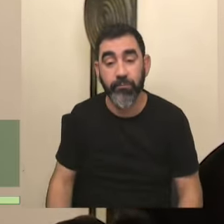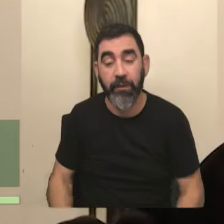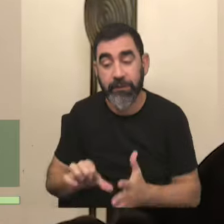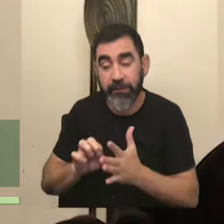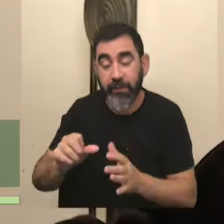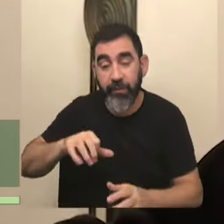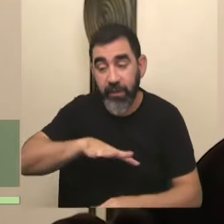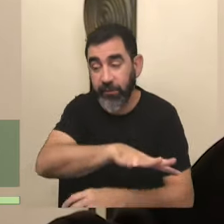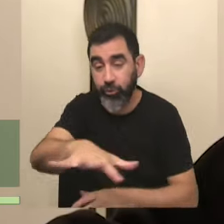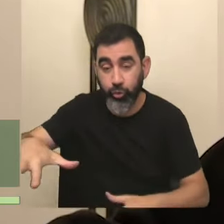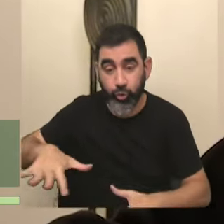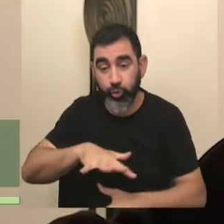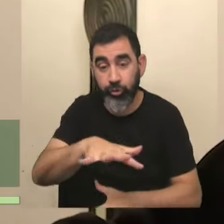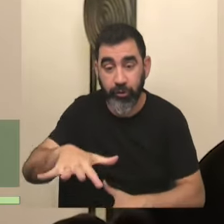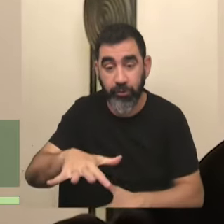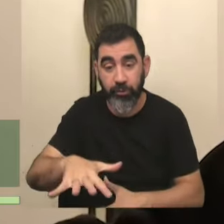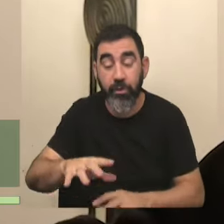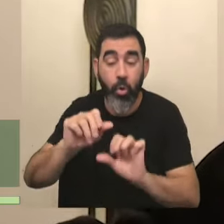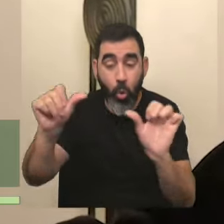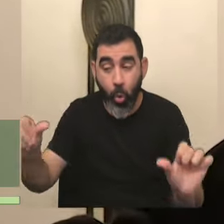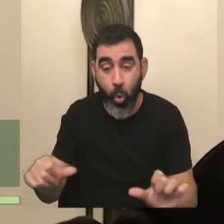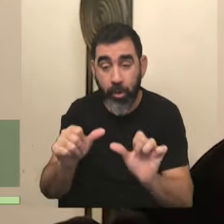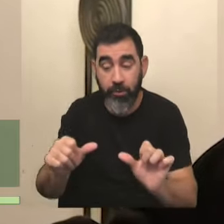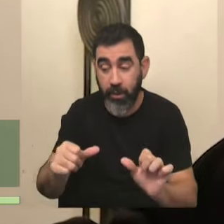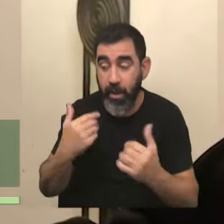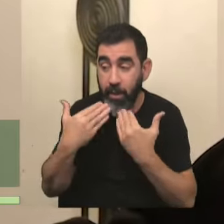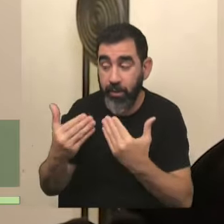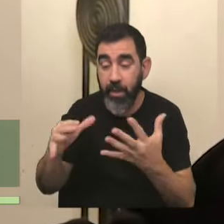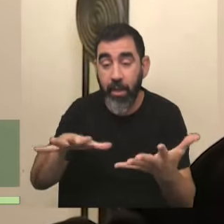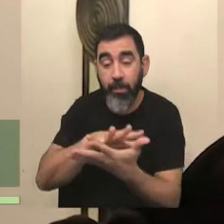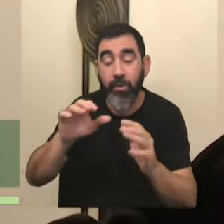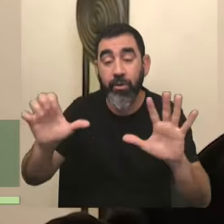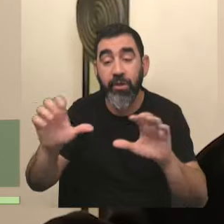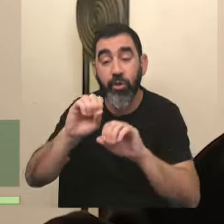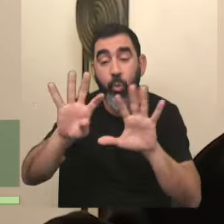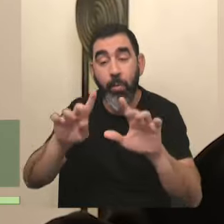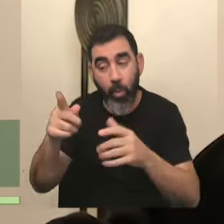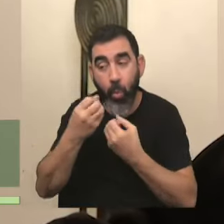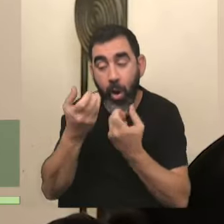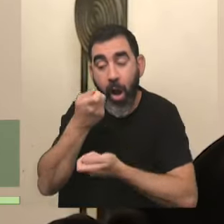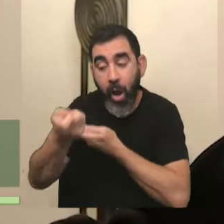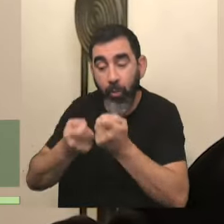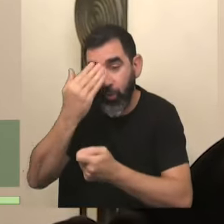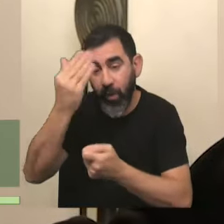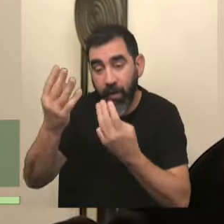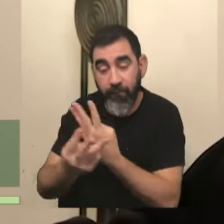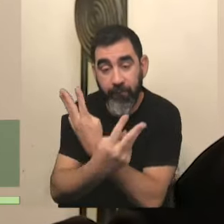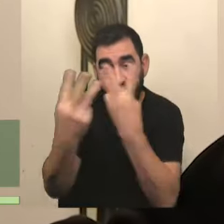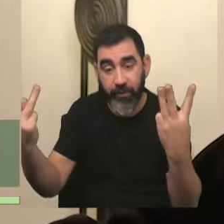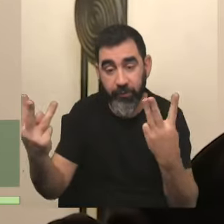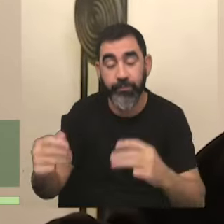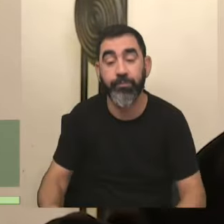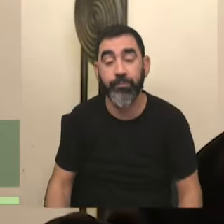a la sociedad des este lugar y que lo haga de nuestra mano Es decir con el espacio 109 pero es un gran aporte al frente amplio y a